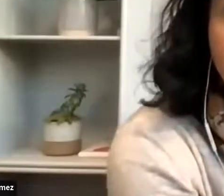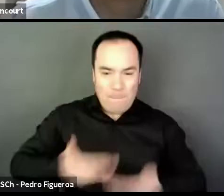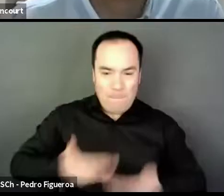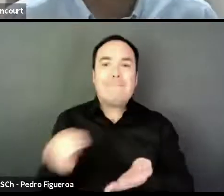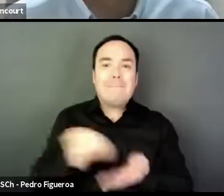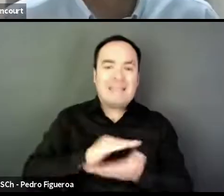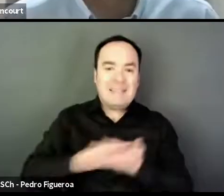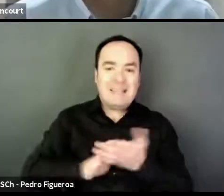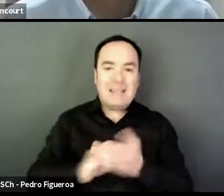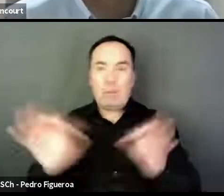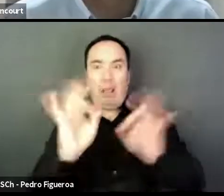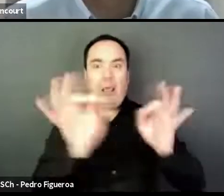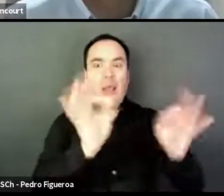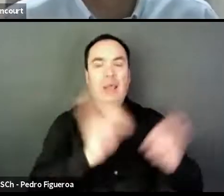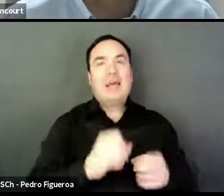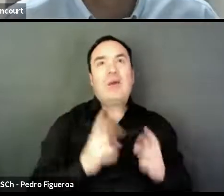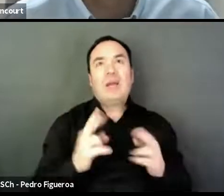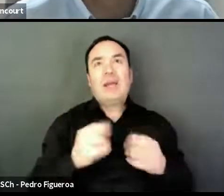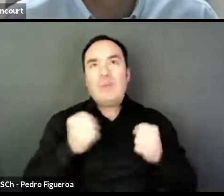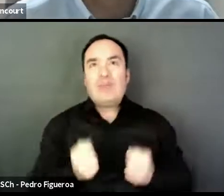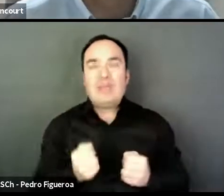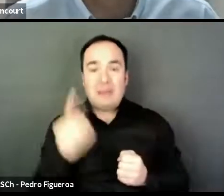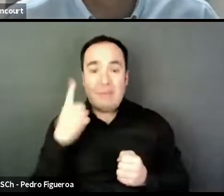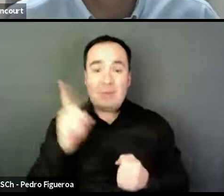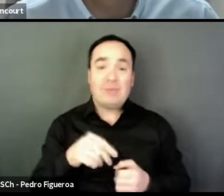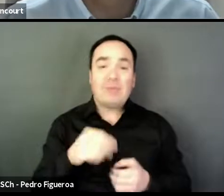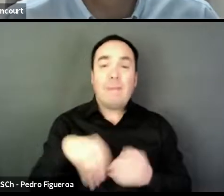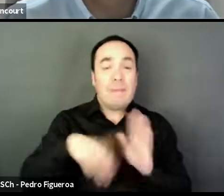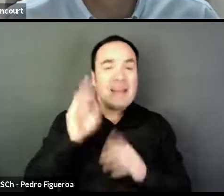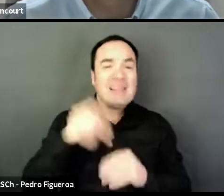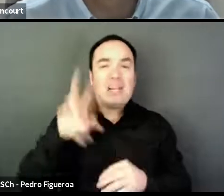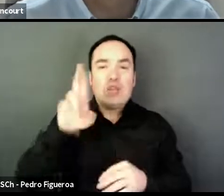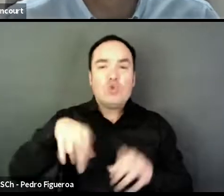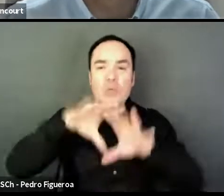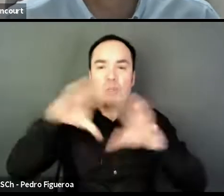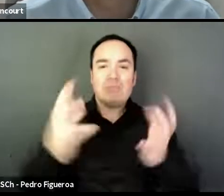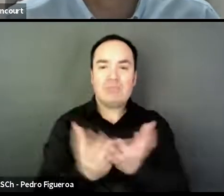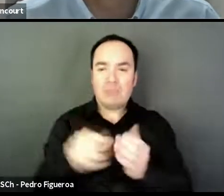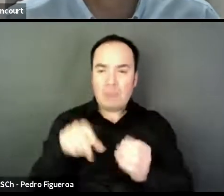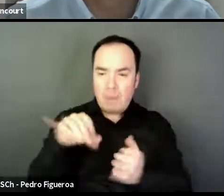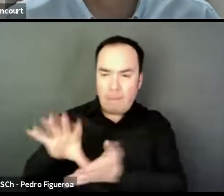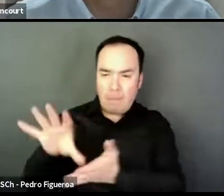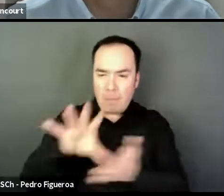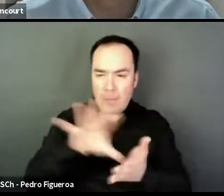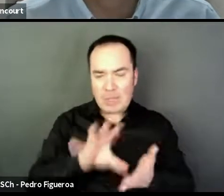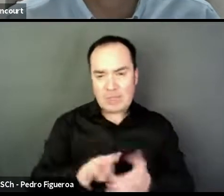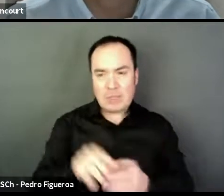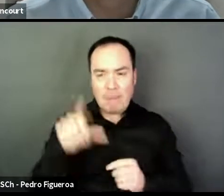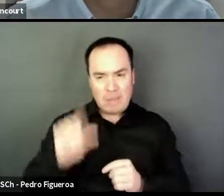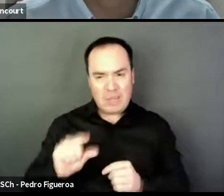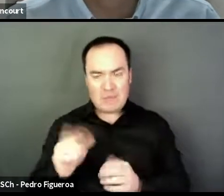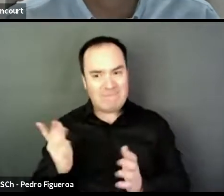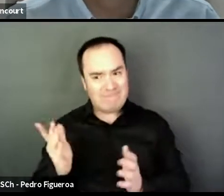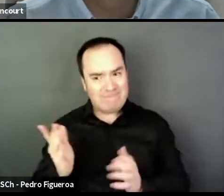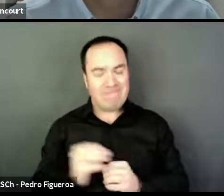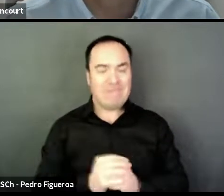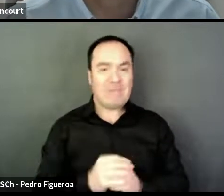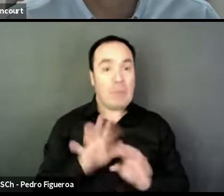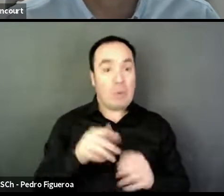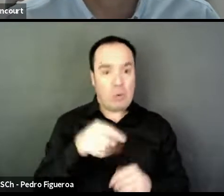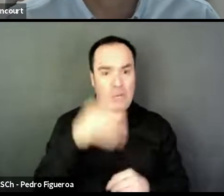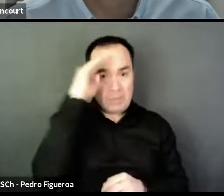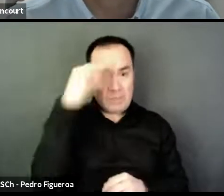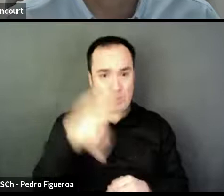de el sur global y creo que ahí hay menos y quizás ahí ustedes no pueden ayudar más de la experiencia con chile